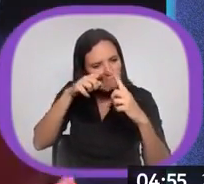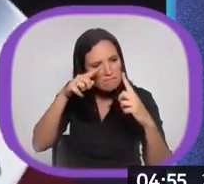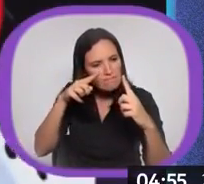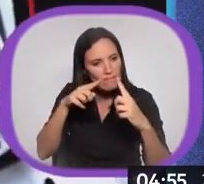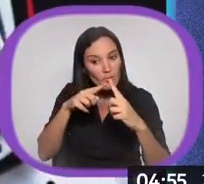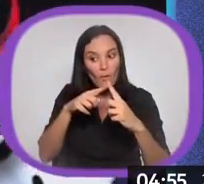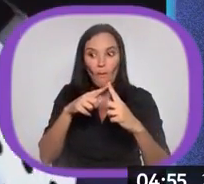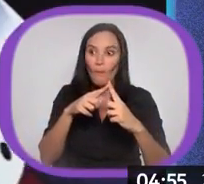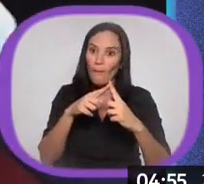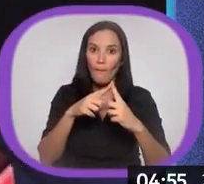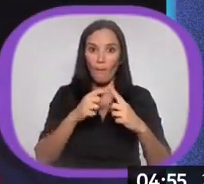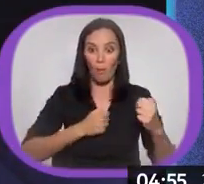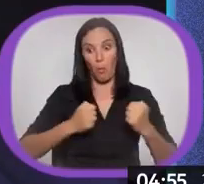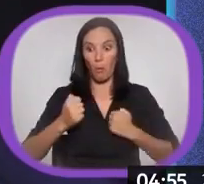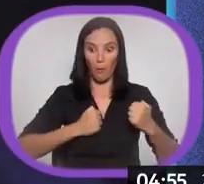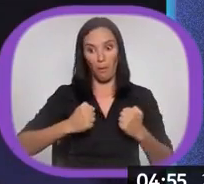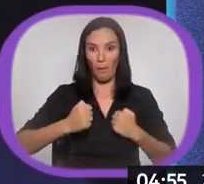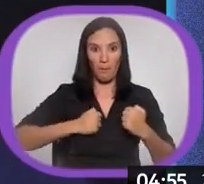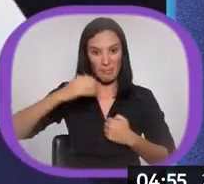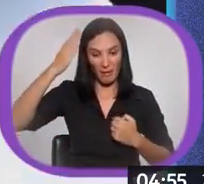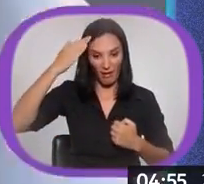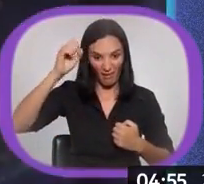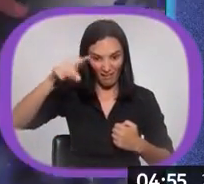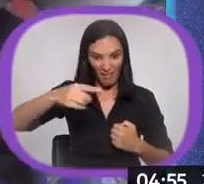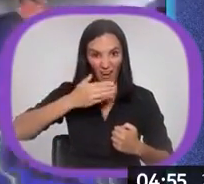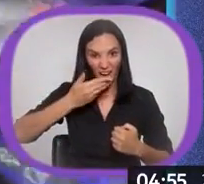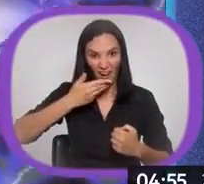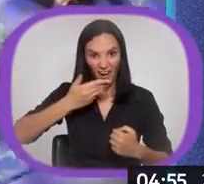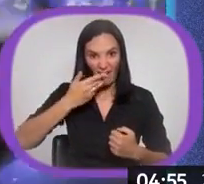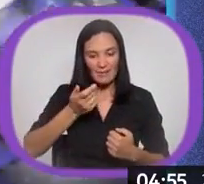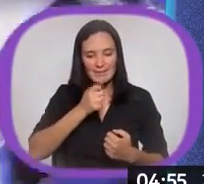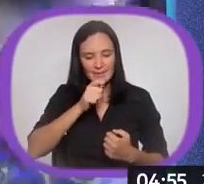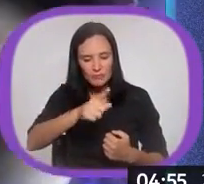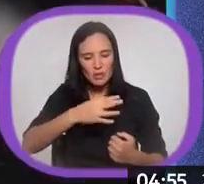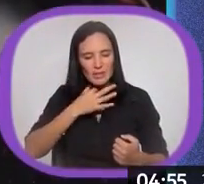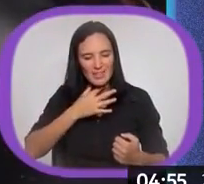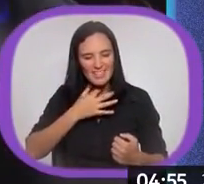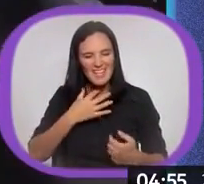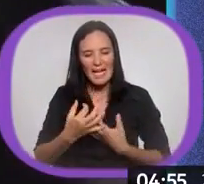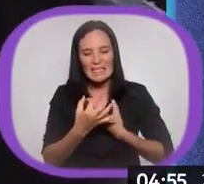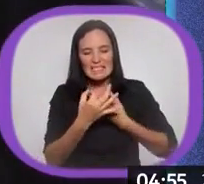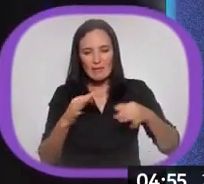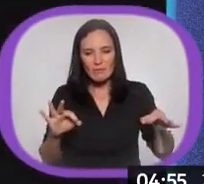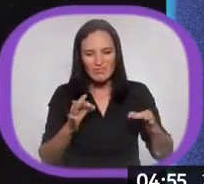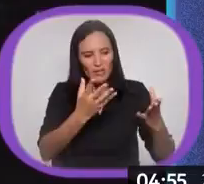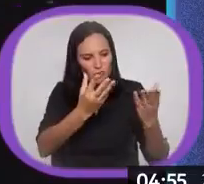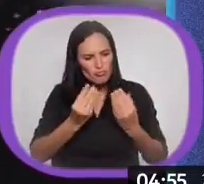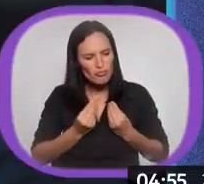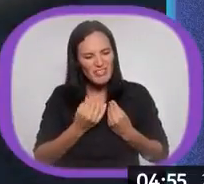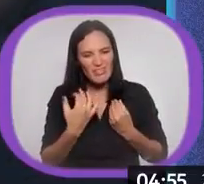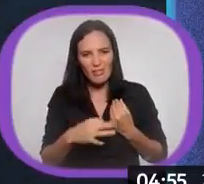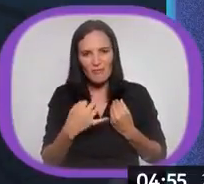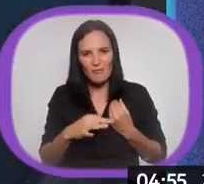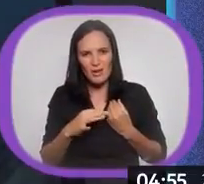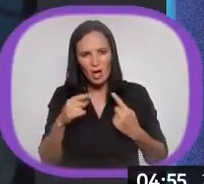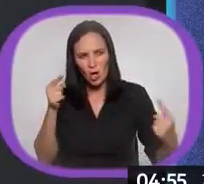Robosimio hablando en cabeza de Tankor. Si quieres que tu chispa sobreviva, debes ayudarnos a luchar